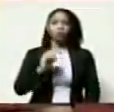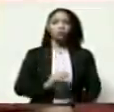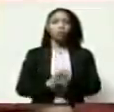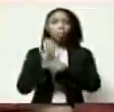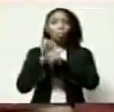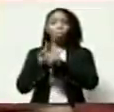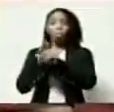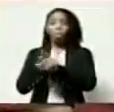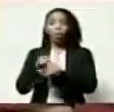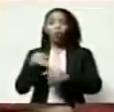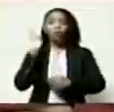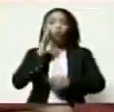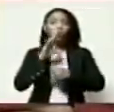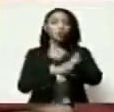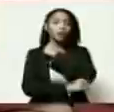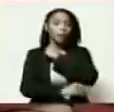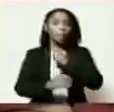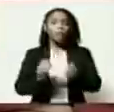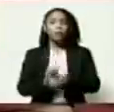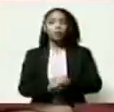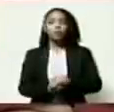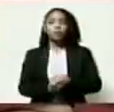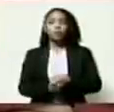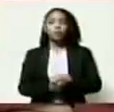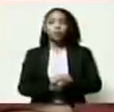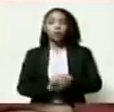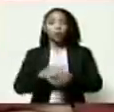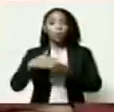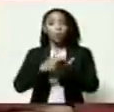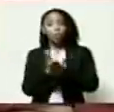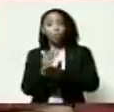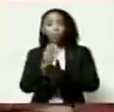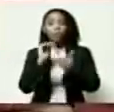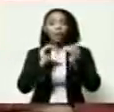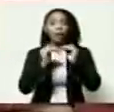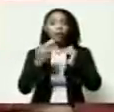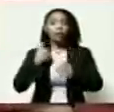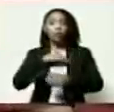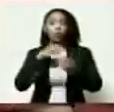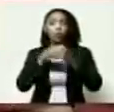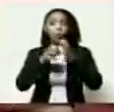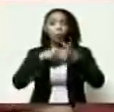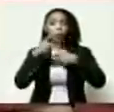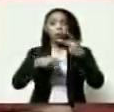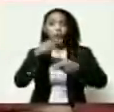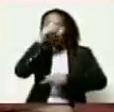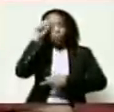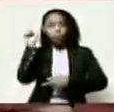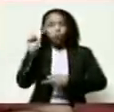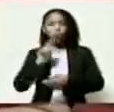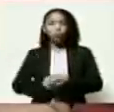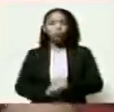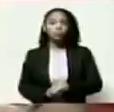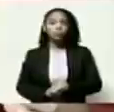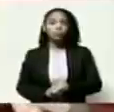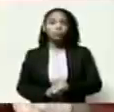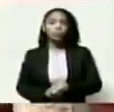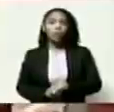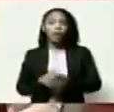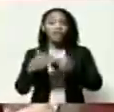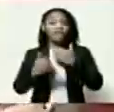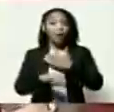la corrupción, con el burocratismo, con desviaciones de la ética de nuestro partido. Y lo que vamos